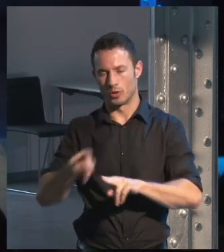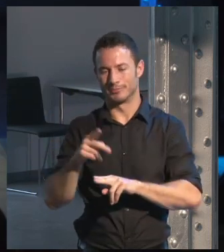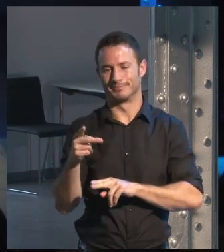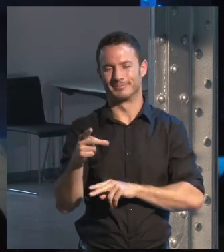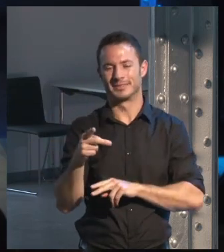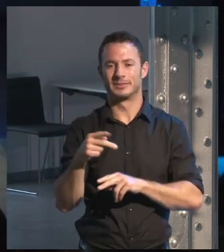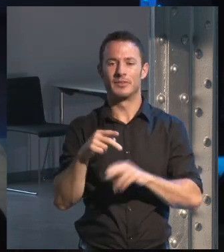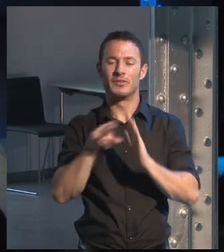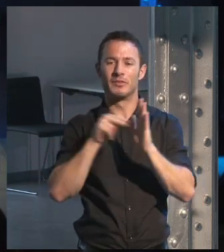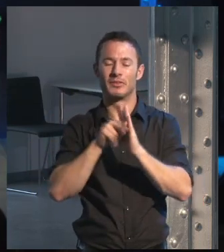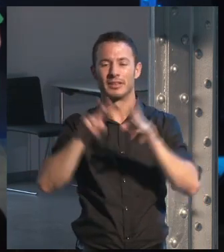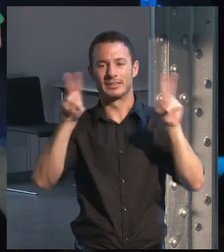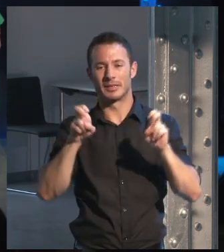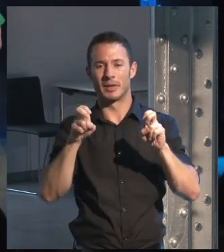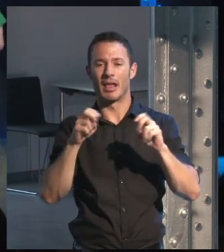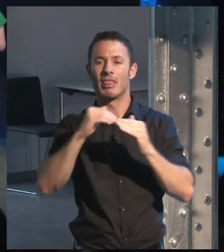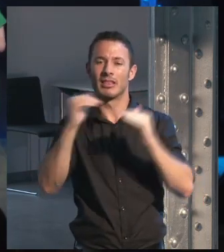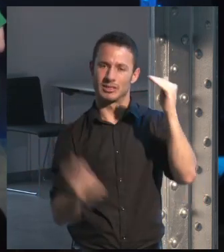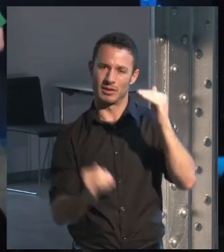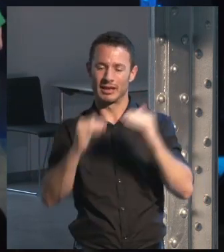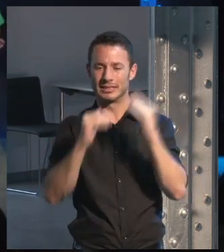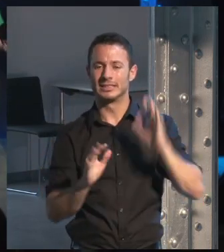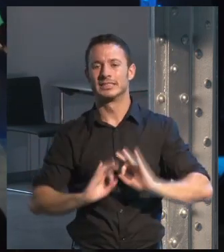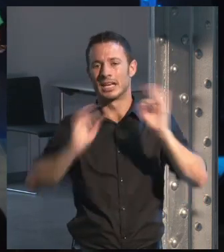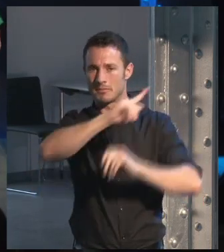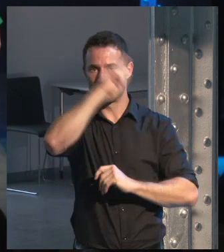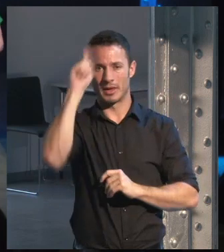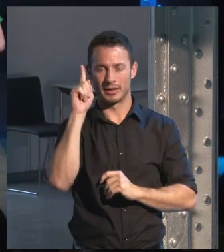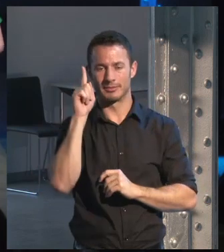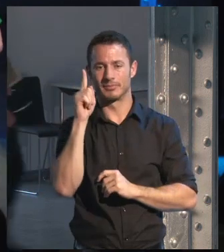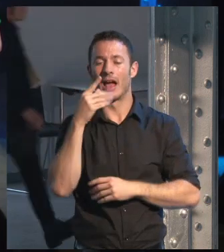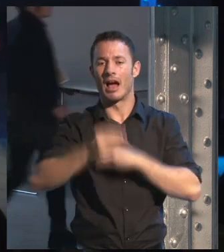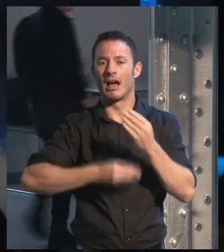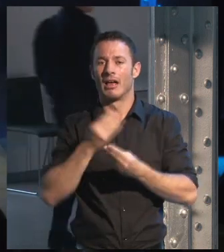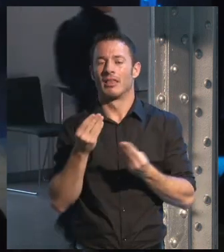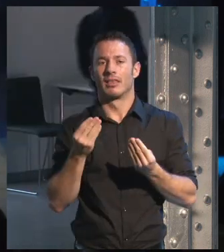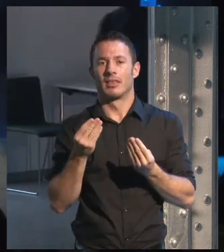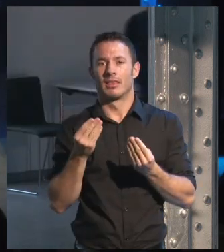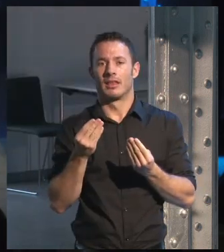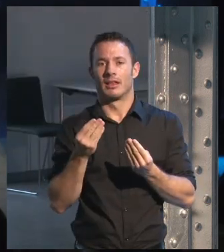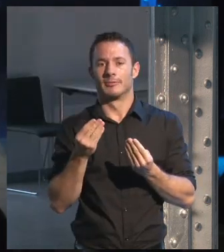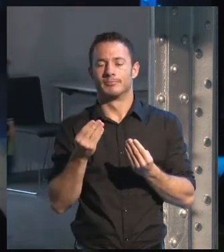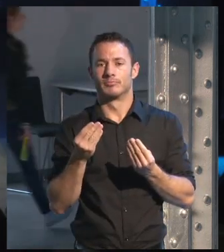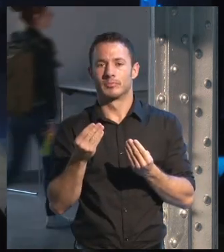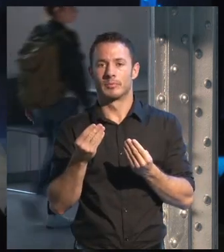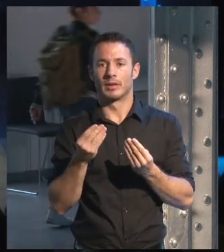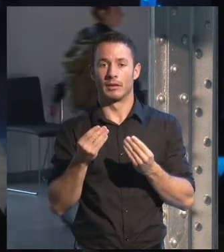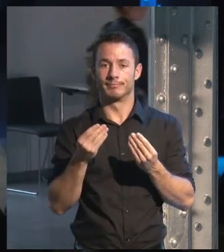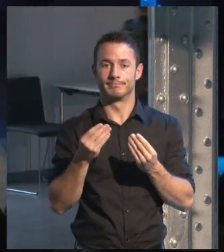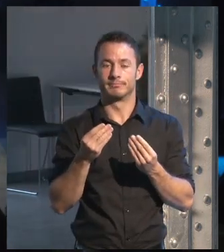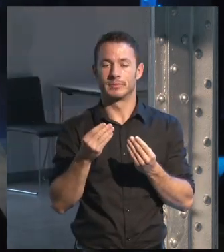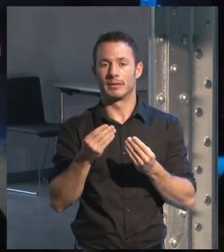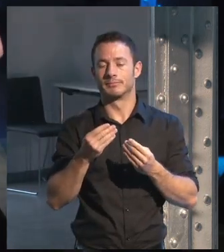la desigualdad en Madrid y que lo que hace es poner de manifiesto otra de las capacidades que tiene